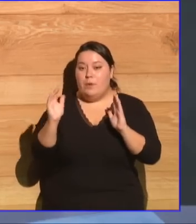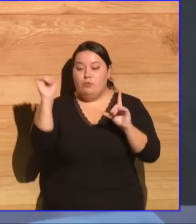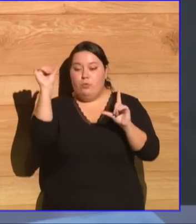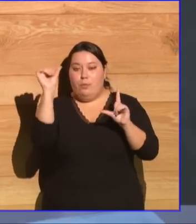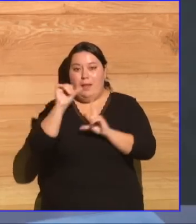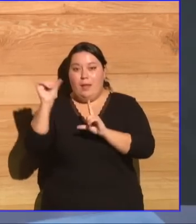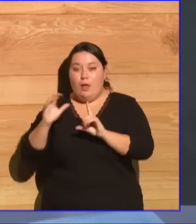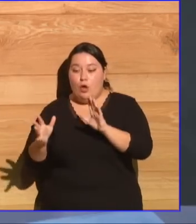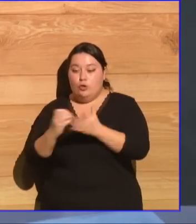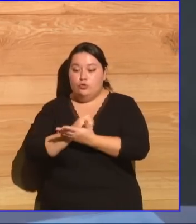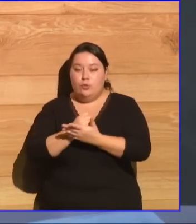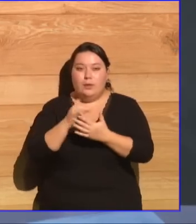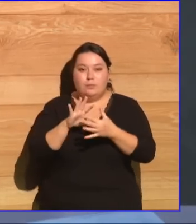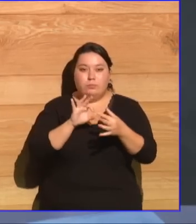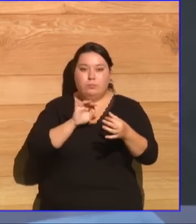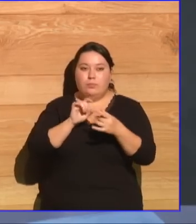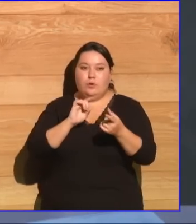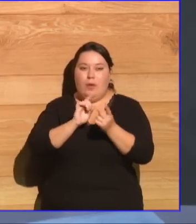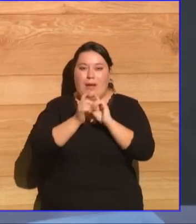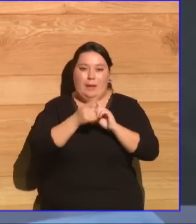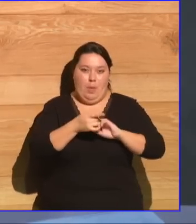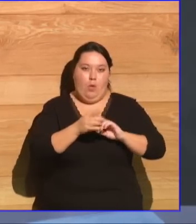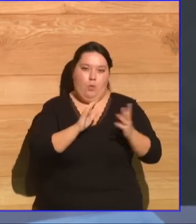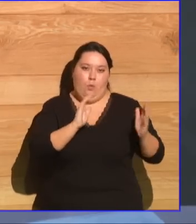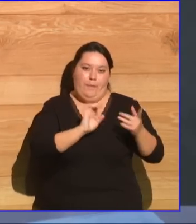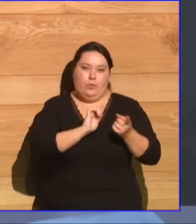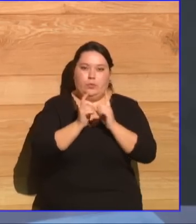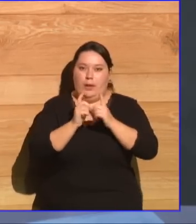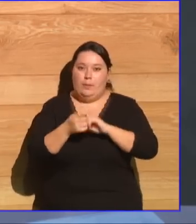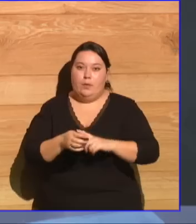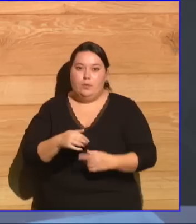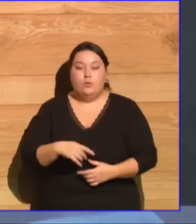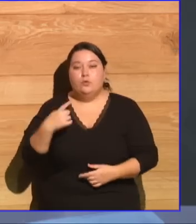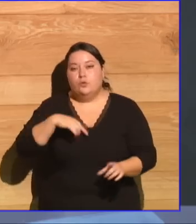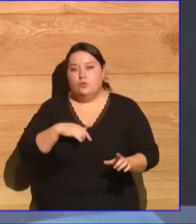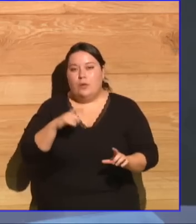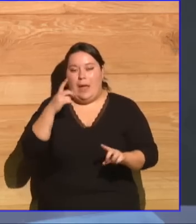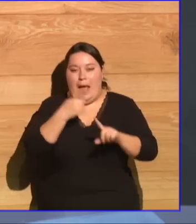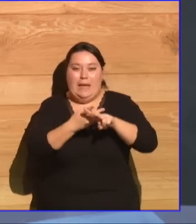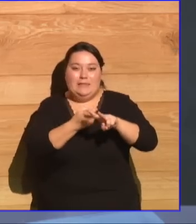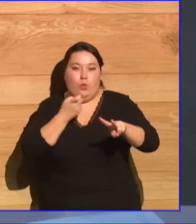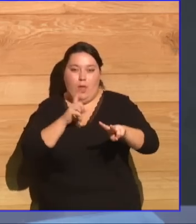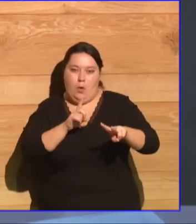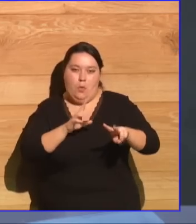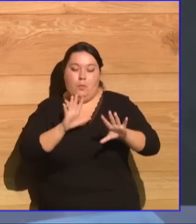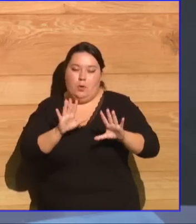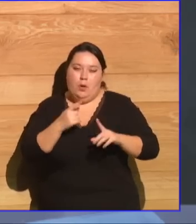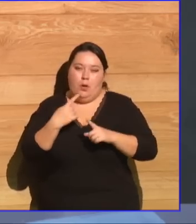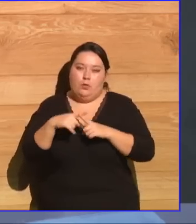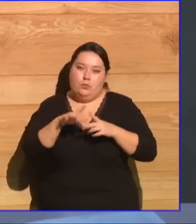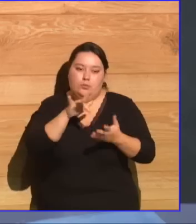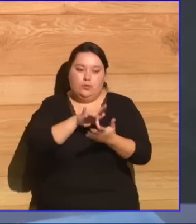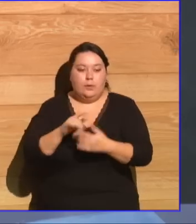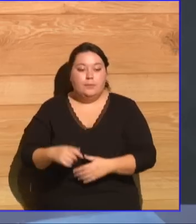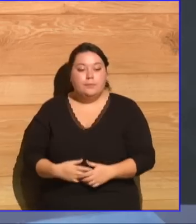su vida, no necesariamente en paralelo, y no vamos a psicoanalizar las películas, pero es verdad que tal cosa sucede. La